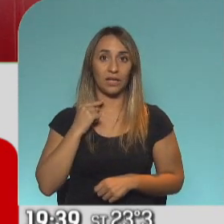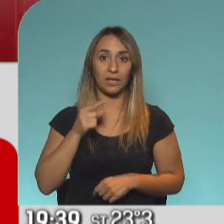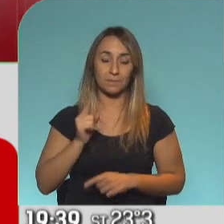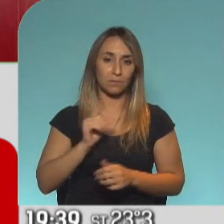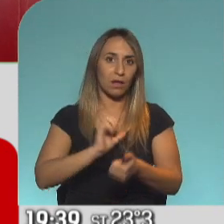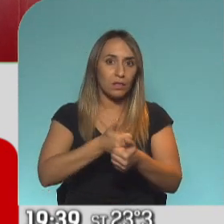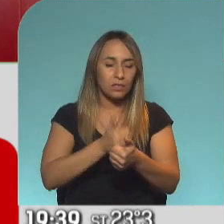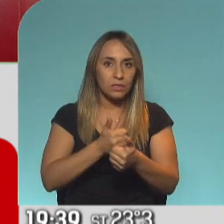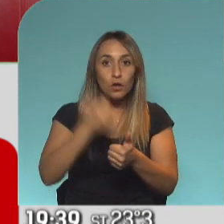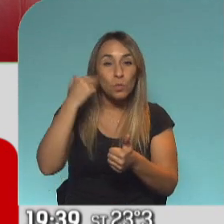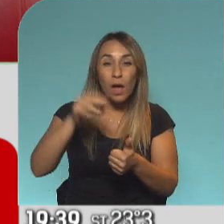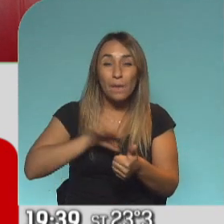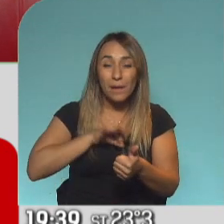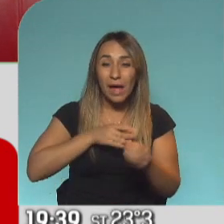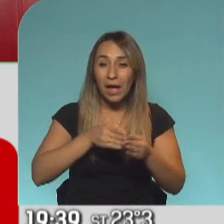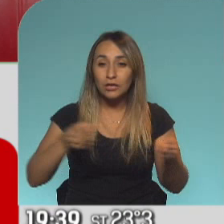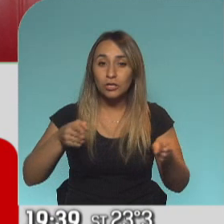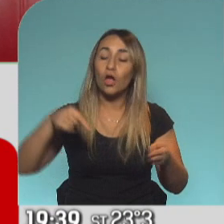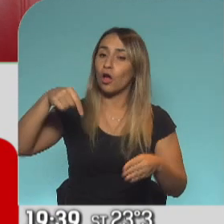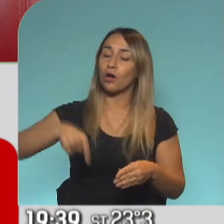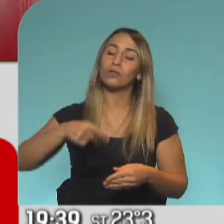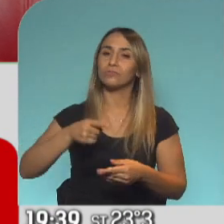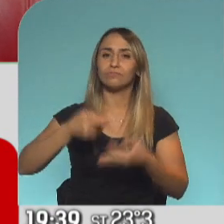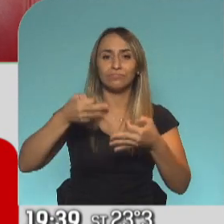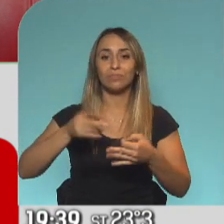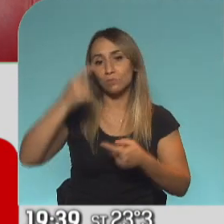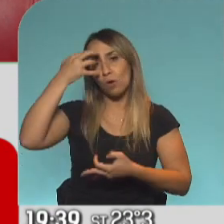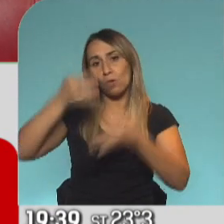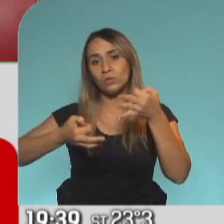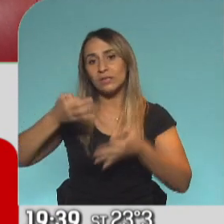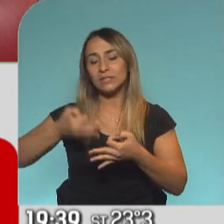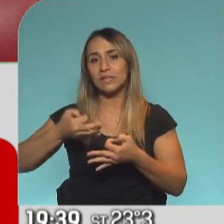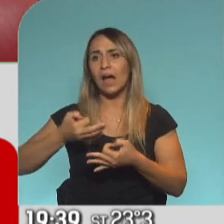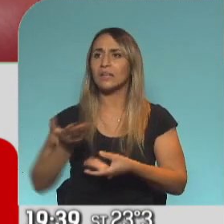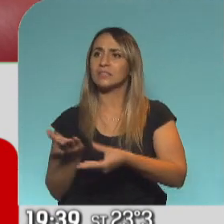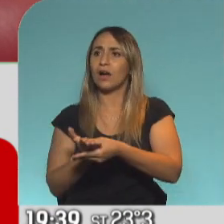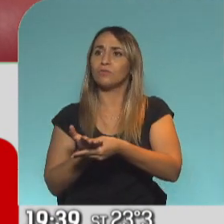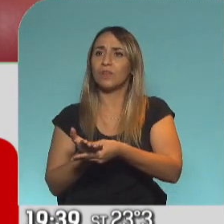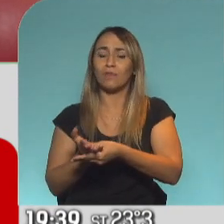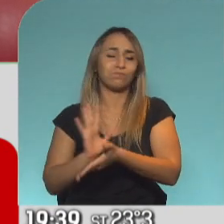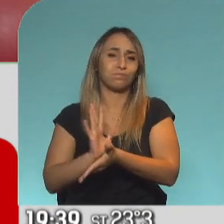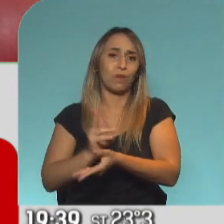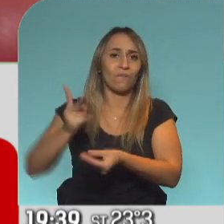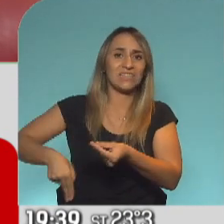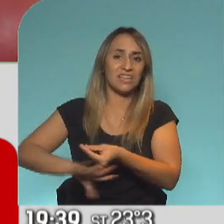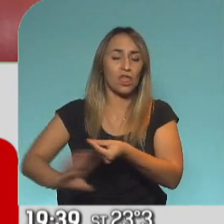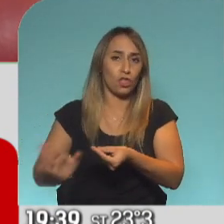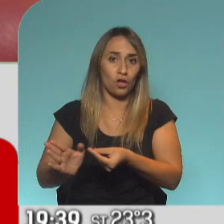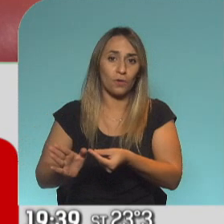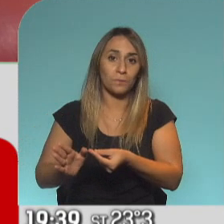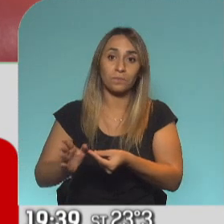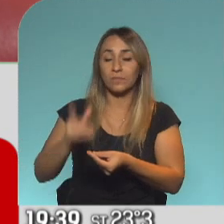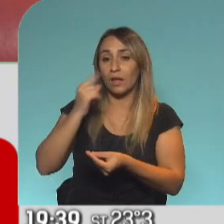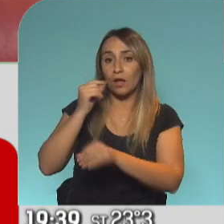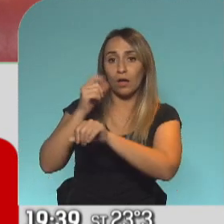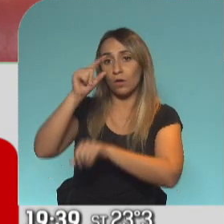la justicia que proscribió esa causa y quedó en libertad. Primero queremos saludarla